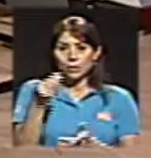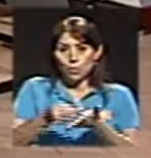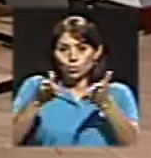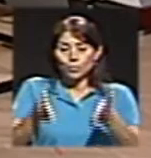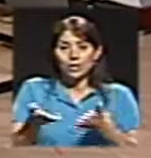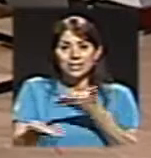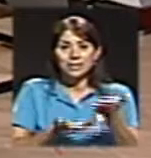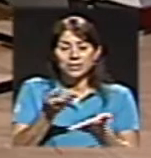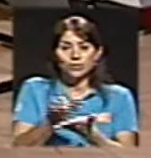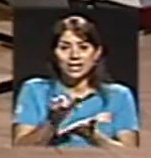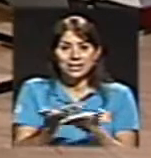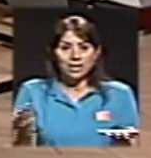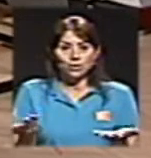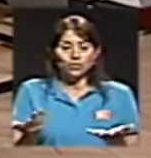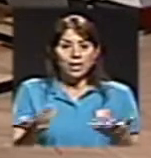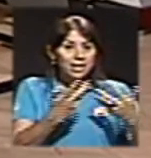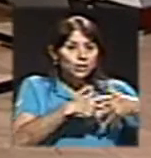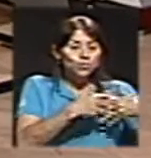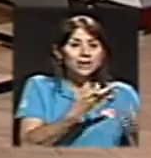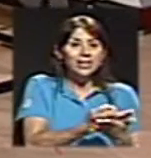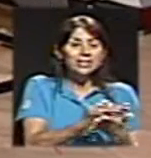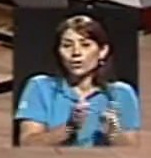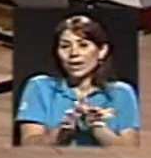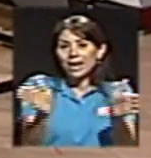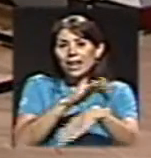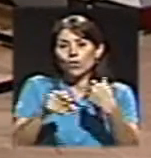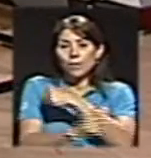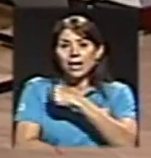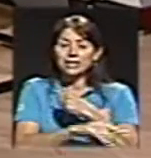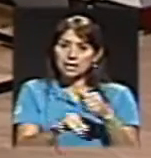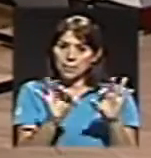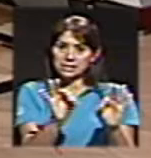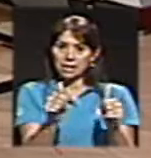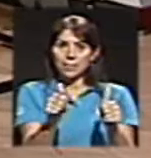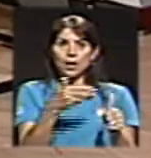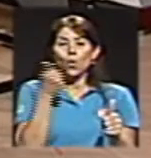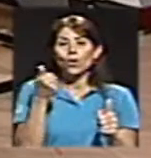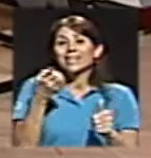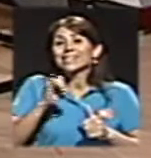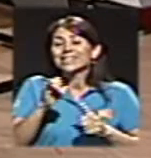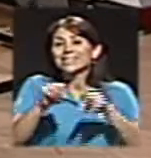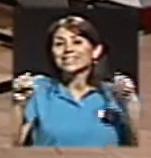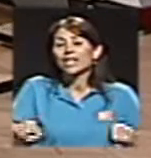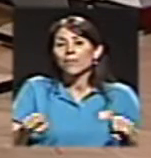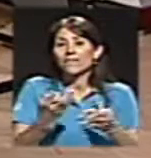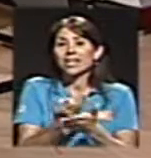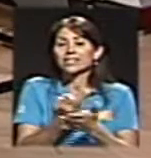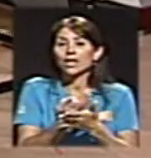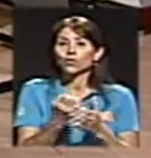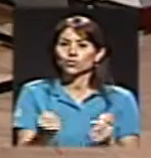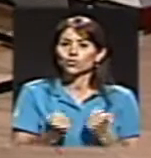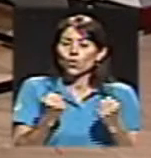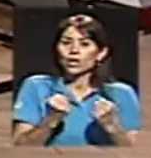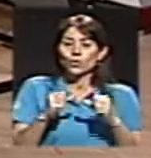servicios financieros, la industria financiera y en general el país va a estar mejor, ¿no? En la medida en que el sistema financiero sea sólido y siga cumpliendo con su